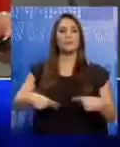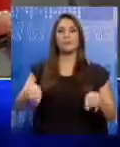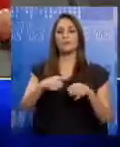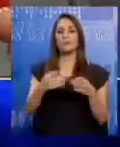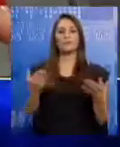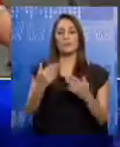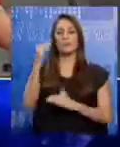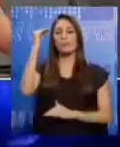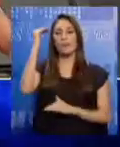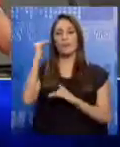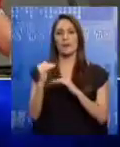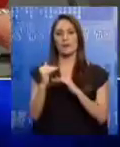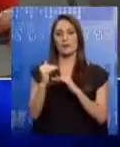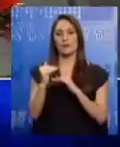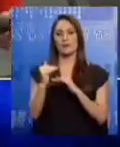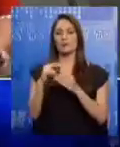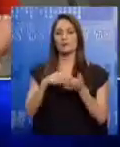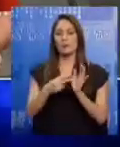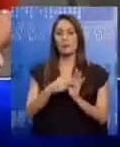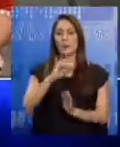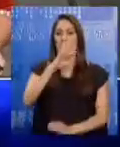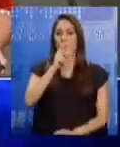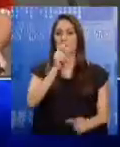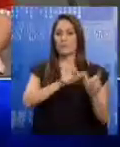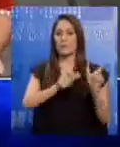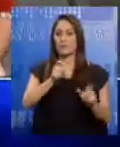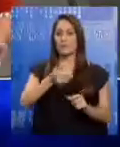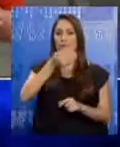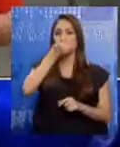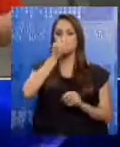han disminuido los casos de robo a personas